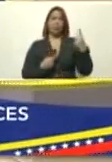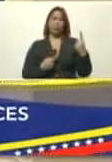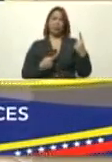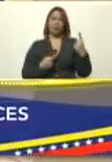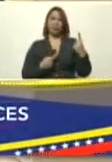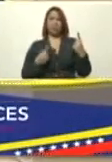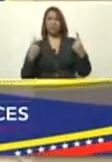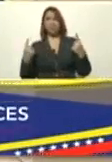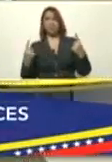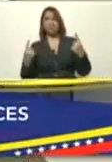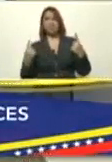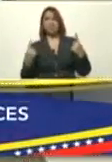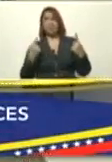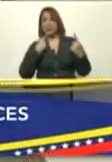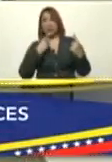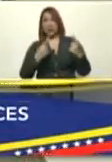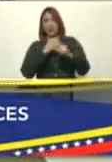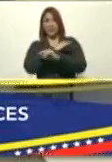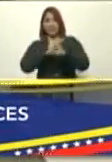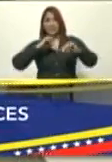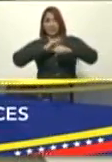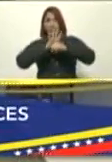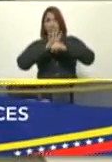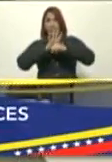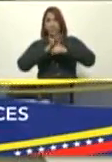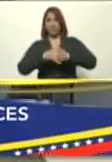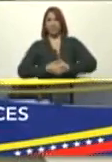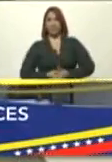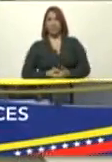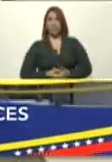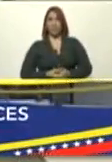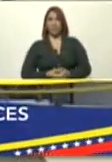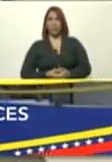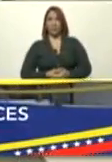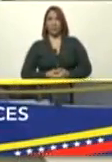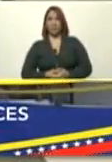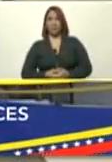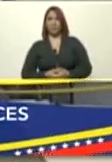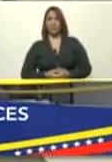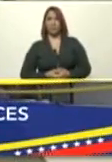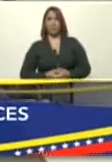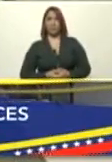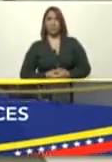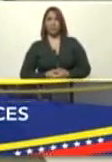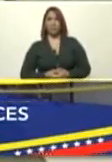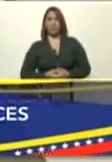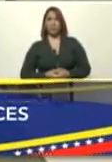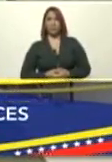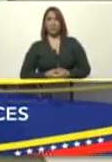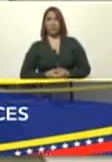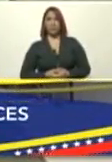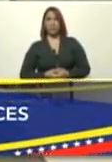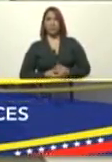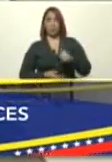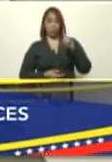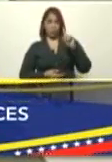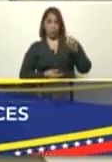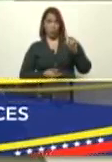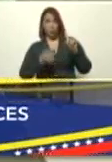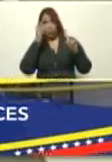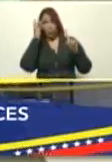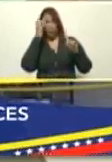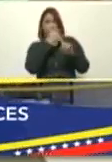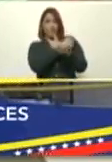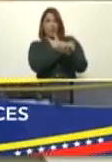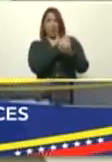para decretar el fin de la COVID-19. 1 de 2. 1. Que se cree la